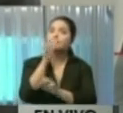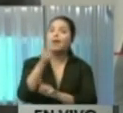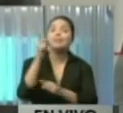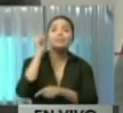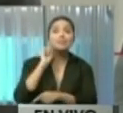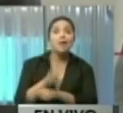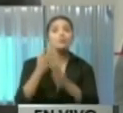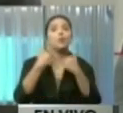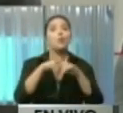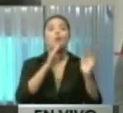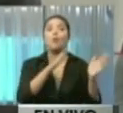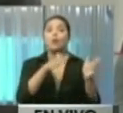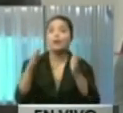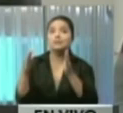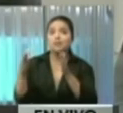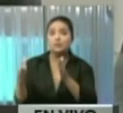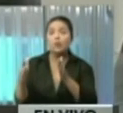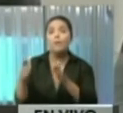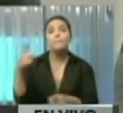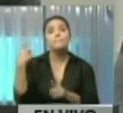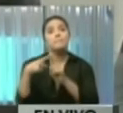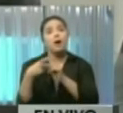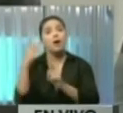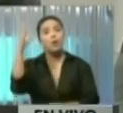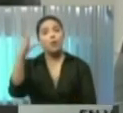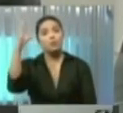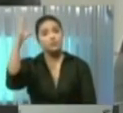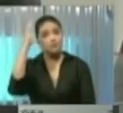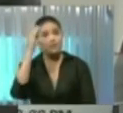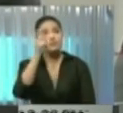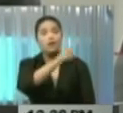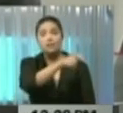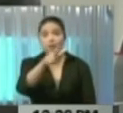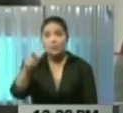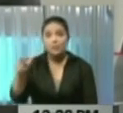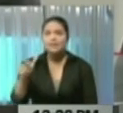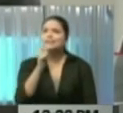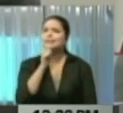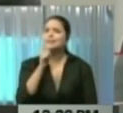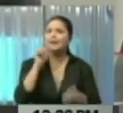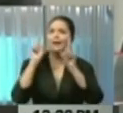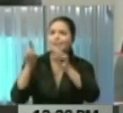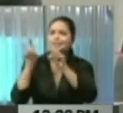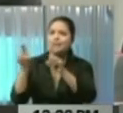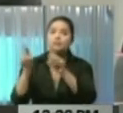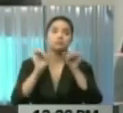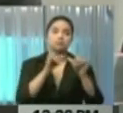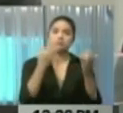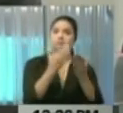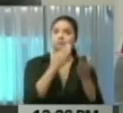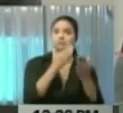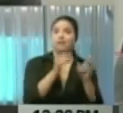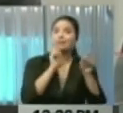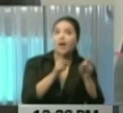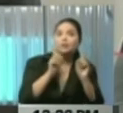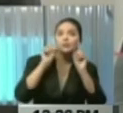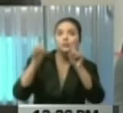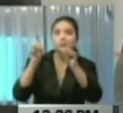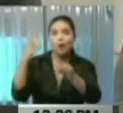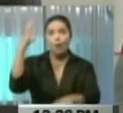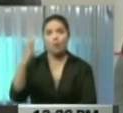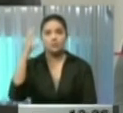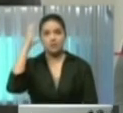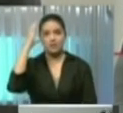y la conciencia de todo el pueblo de Venezuela, y son precisamente las instituciones educativas donde debe germinar la